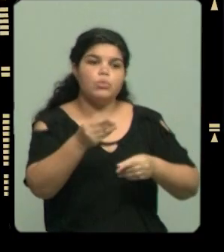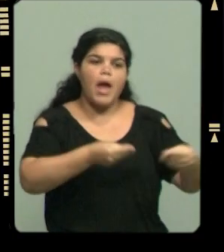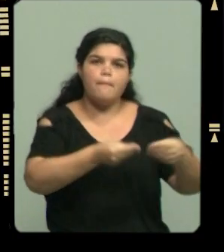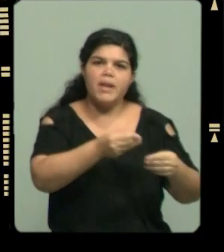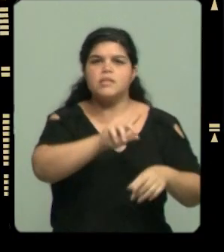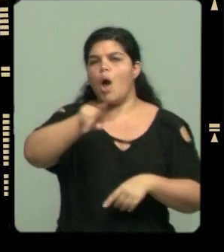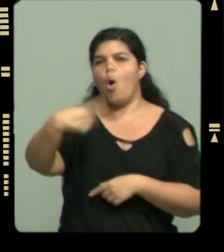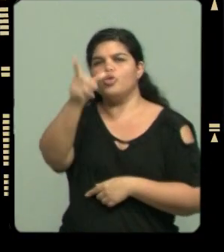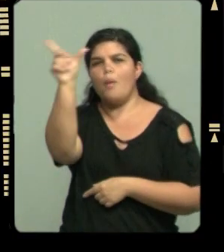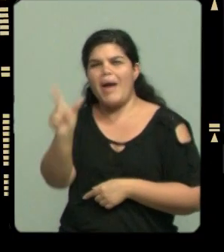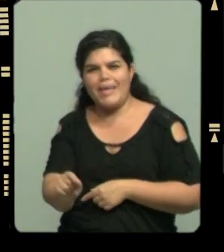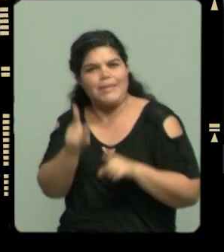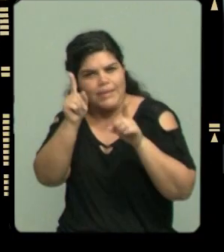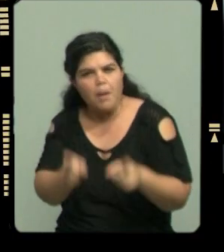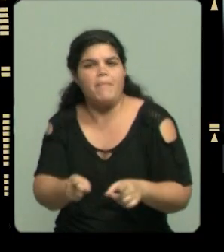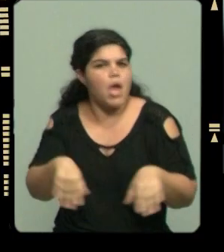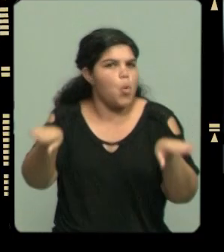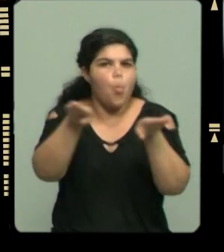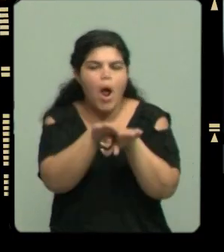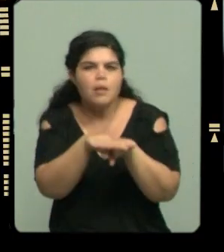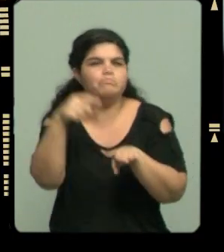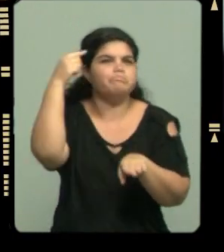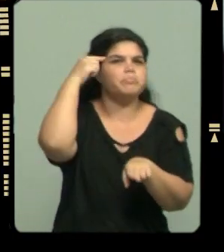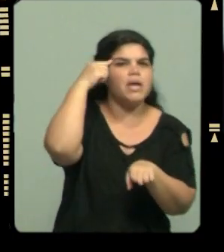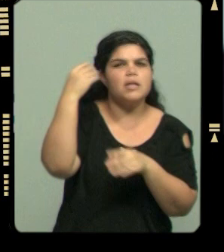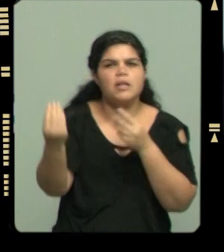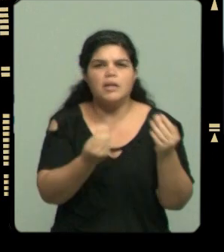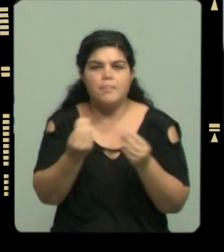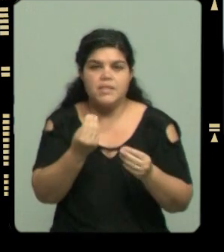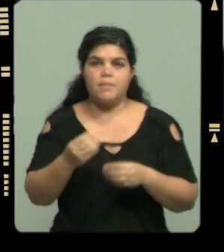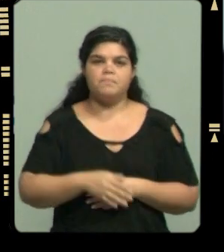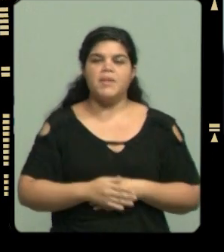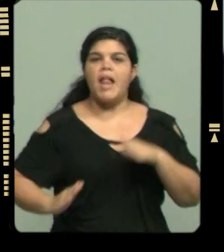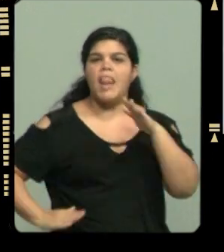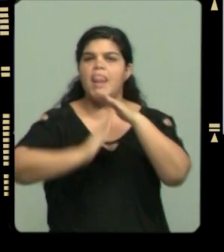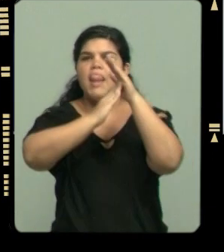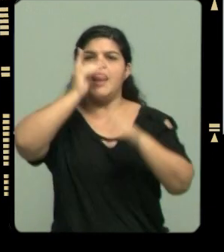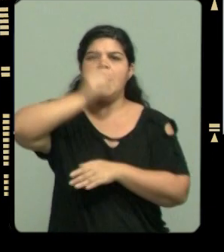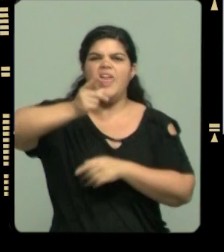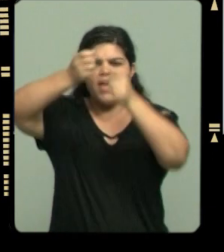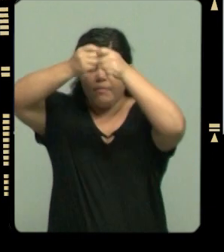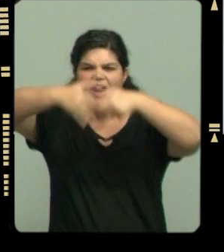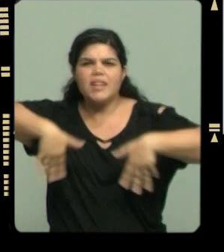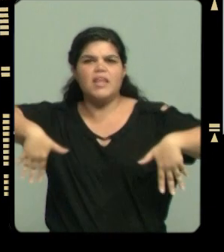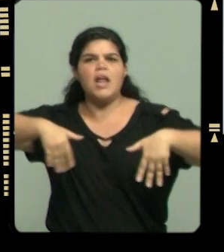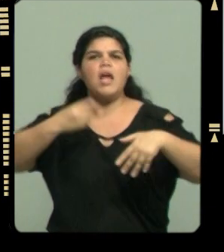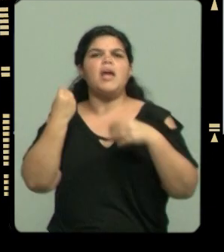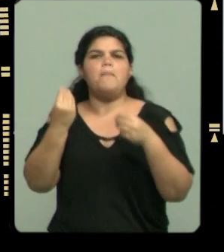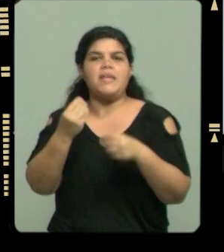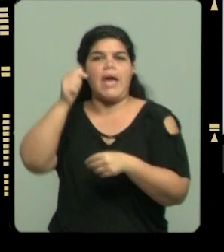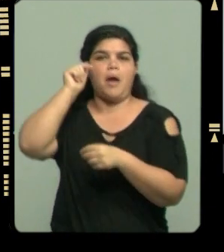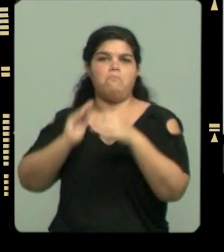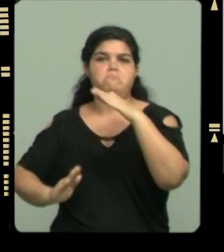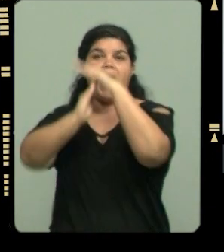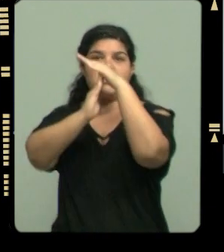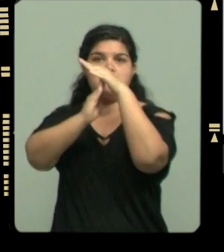empresas que lo han entendido que es necesario el cambio, pero todavía persiste esto de ese líder vertical, ese líder incluso hasta